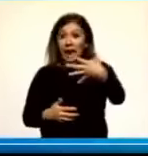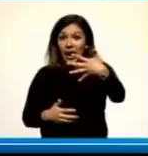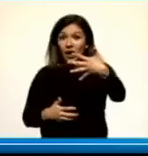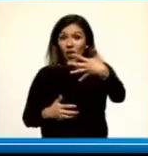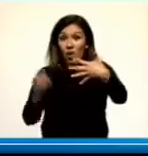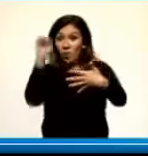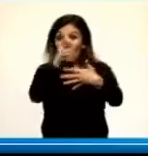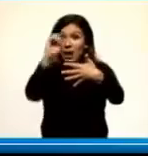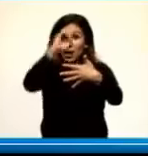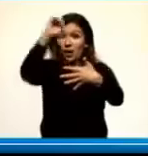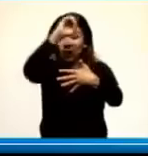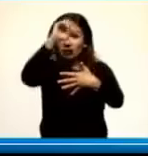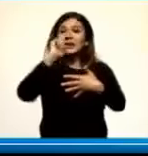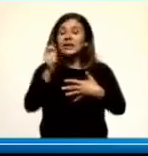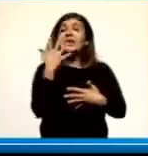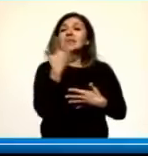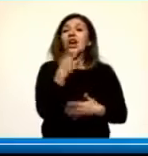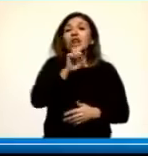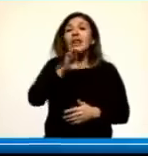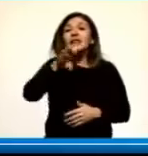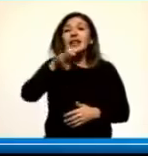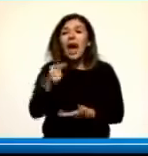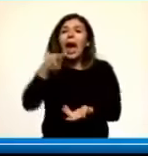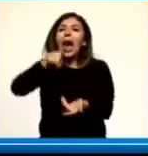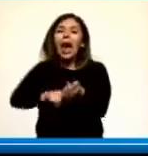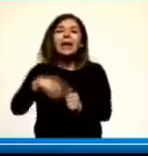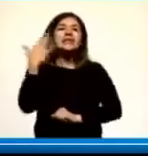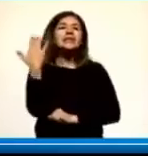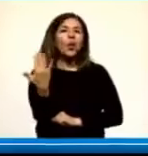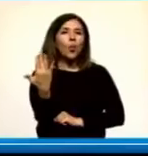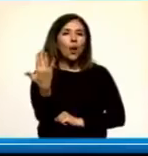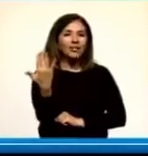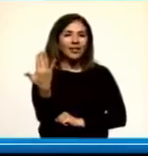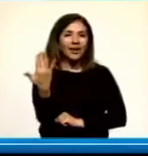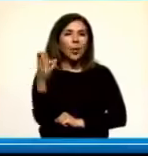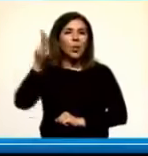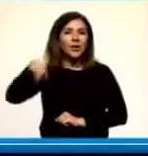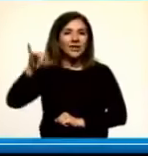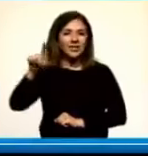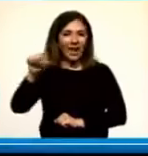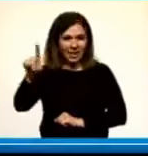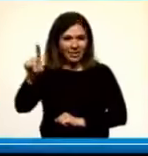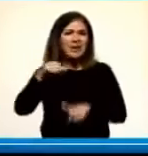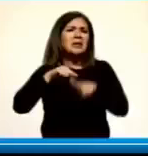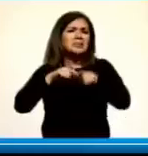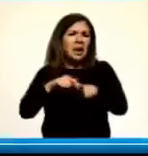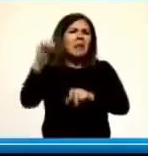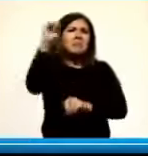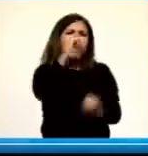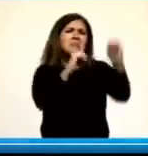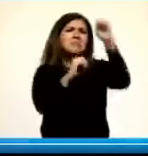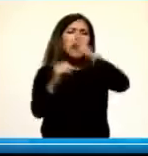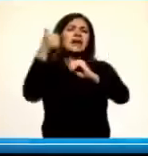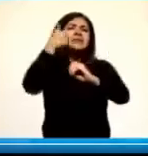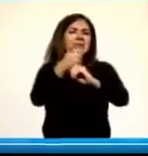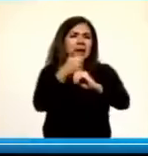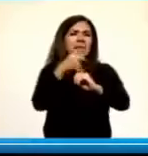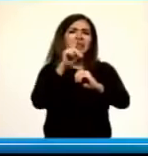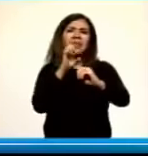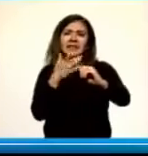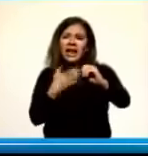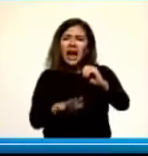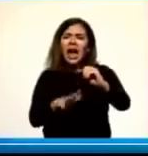5 pelotitas son 5 decenas y esto equivale a 50 unidades. Sigamos. 6 decenas